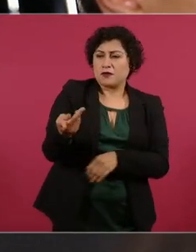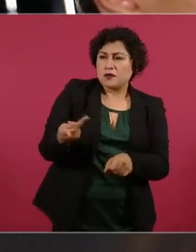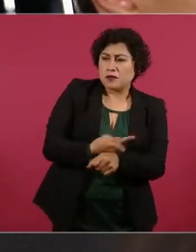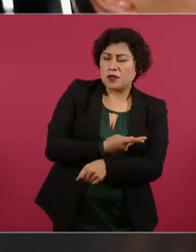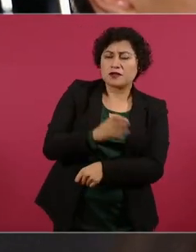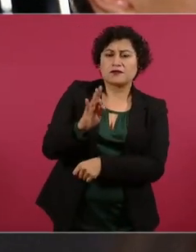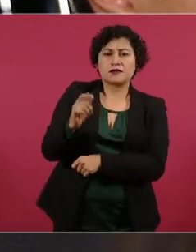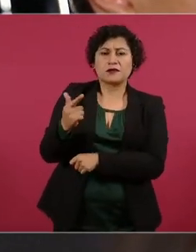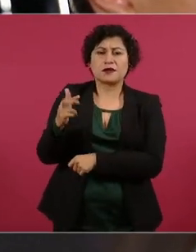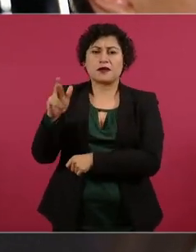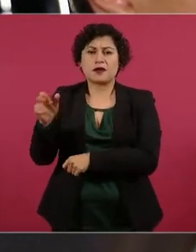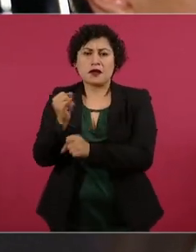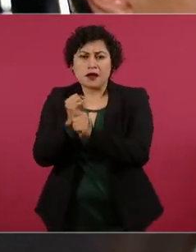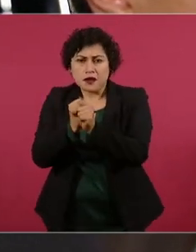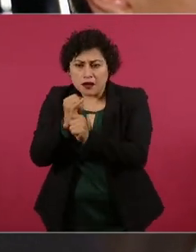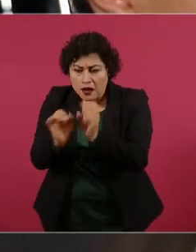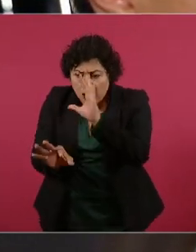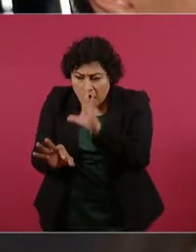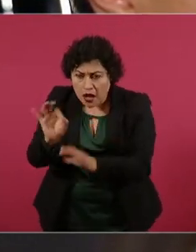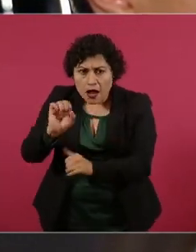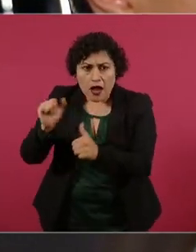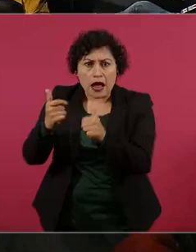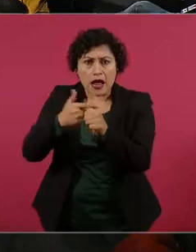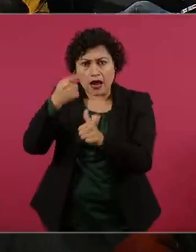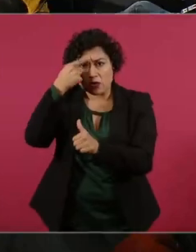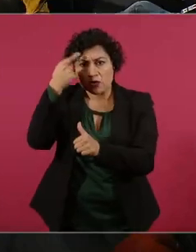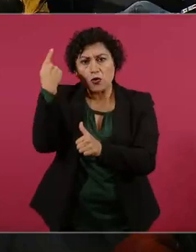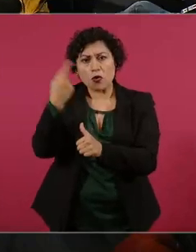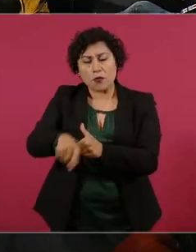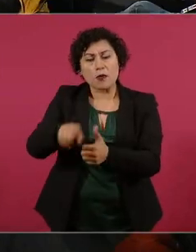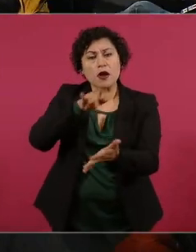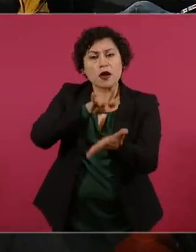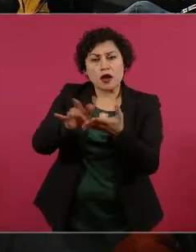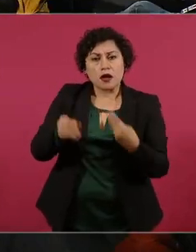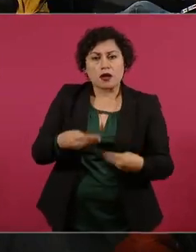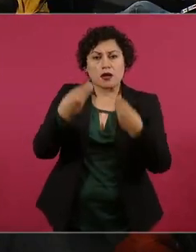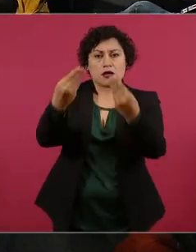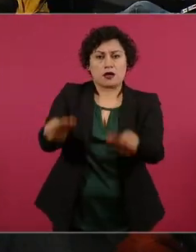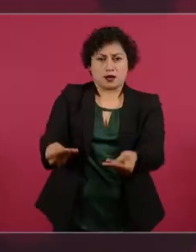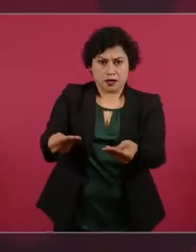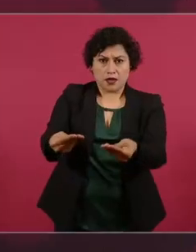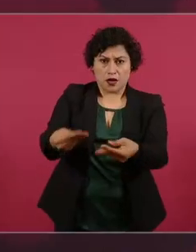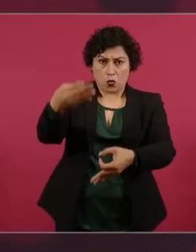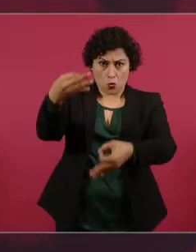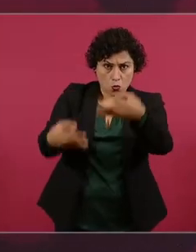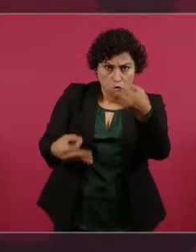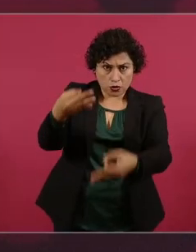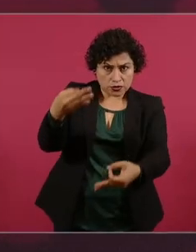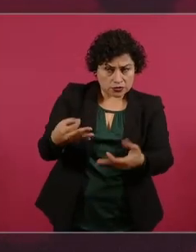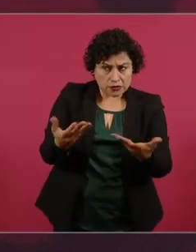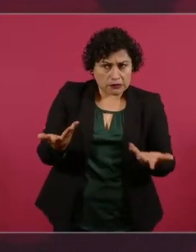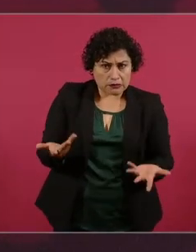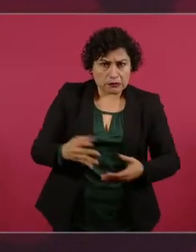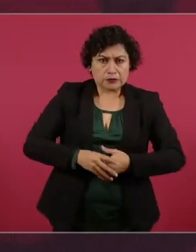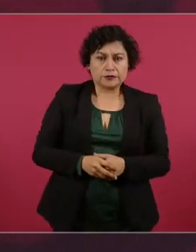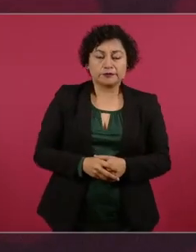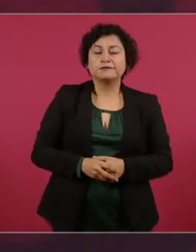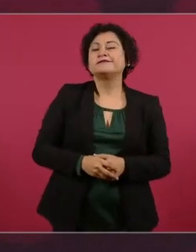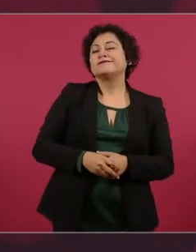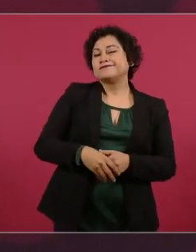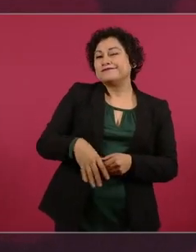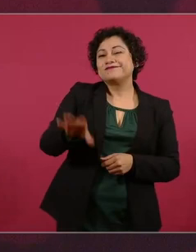de revés, pues, por parte del Poder Judicial? No, sí hay muchas pruebas, pero el Poder